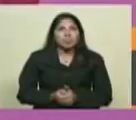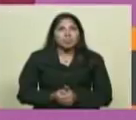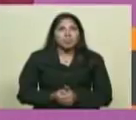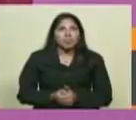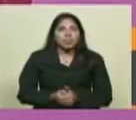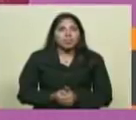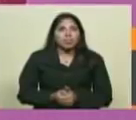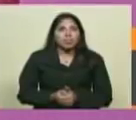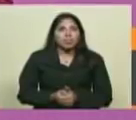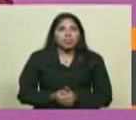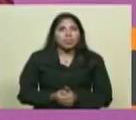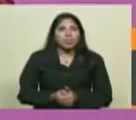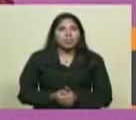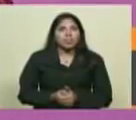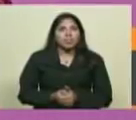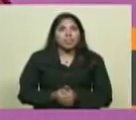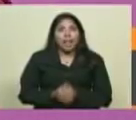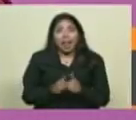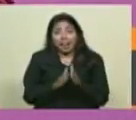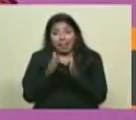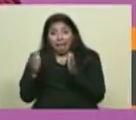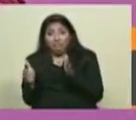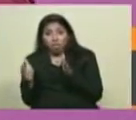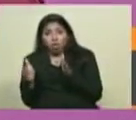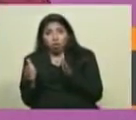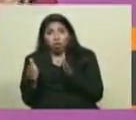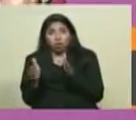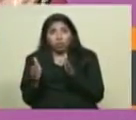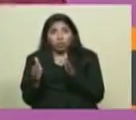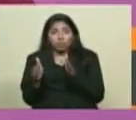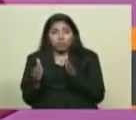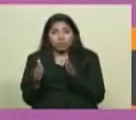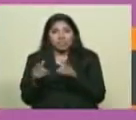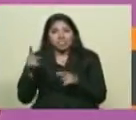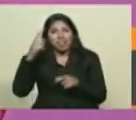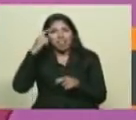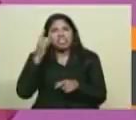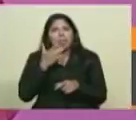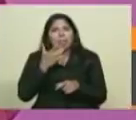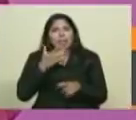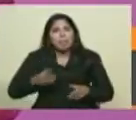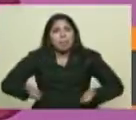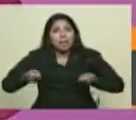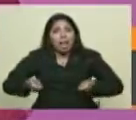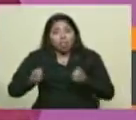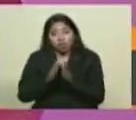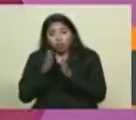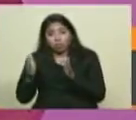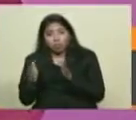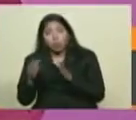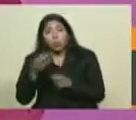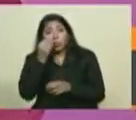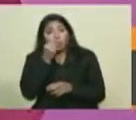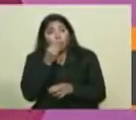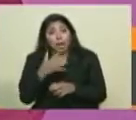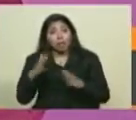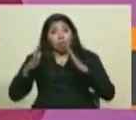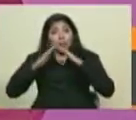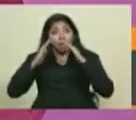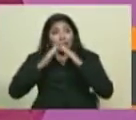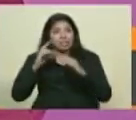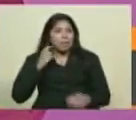todavía está la sede del sindicato al lado del mercado de San Martín. Una sede bien bonita, una casa